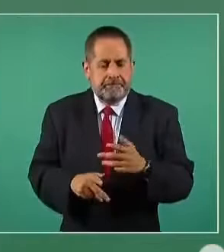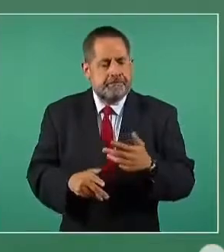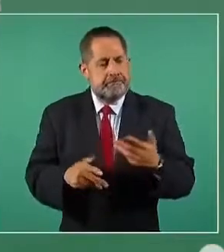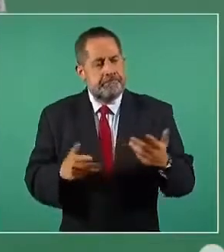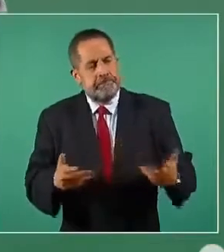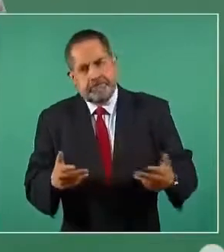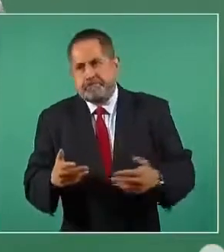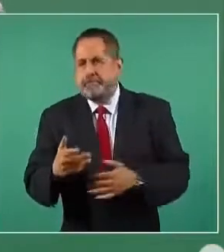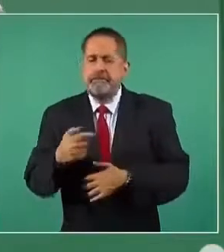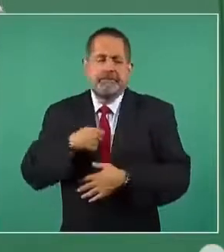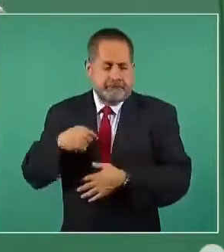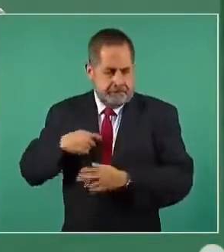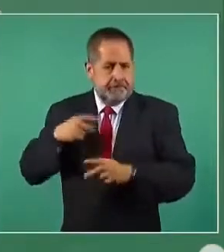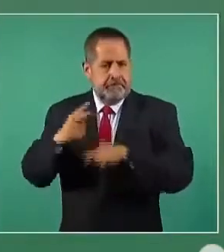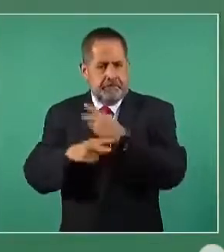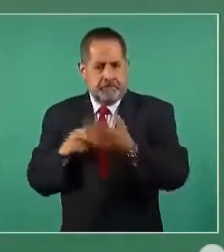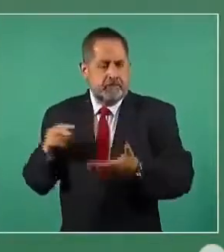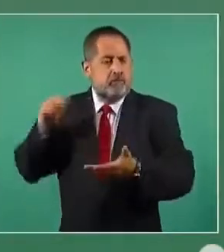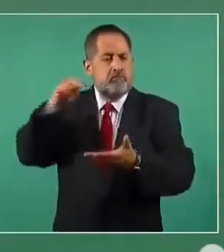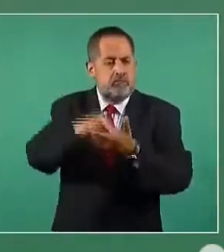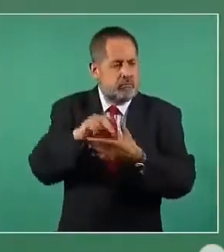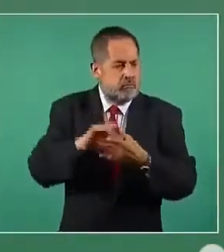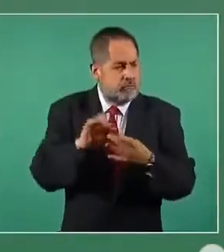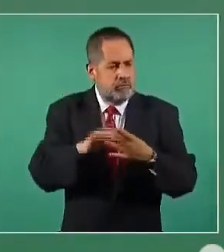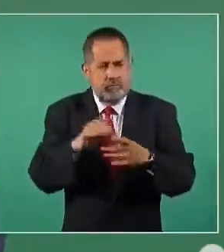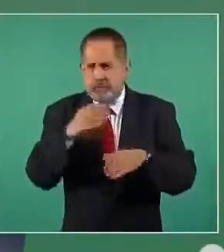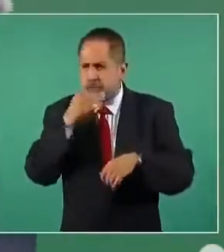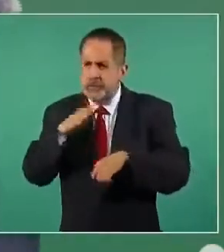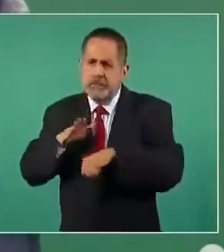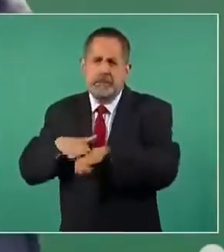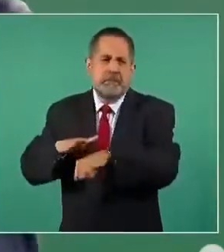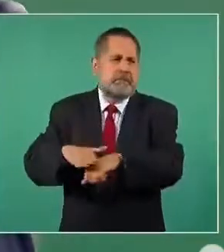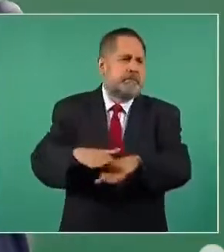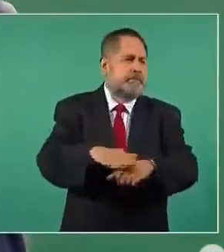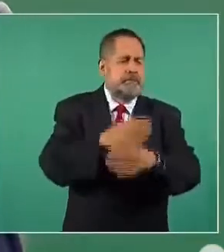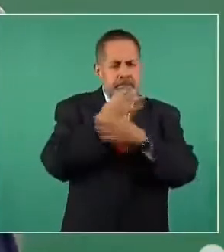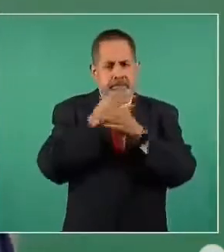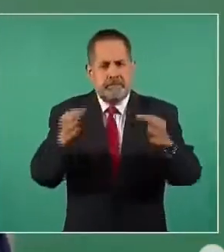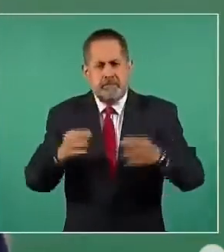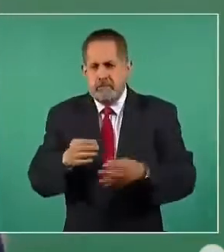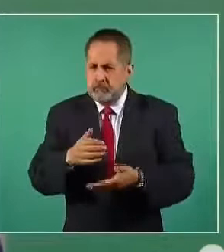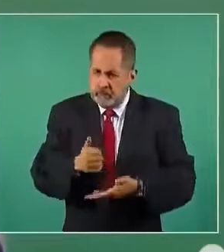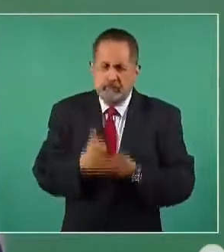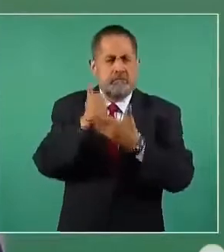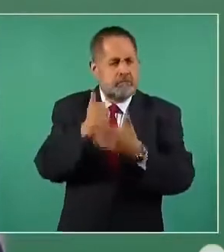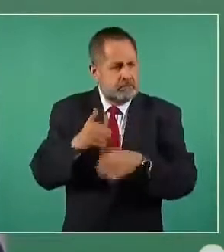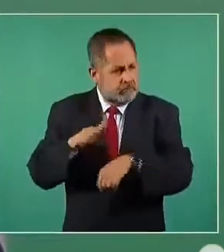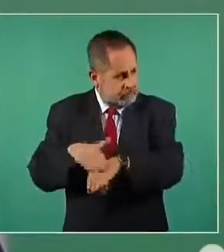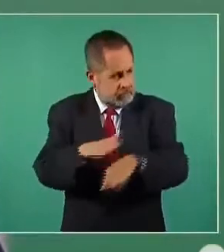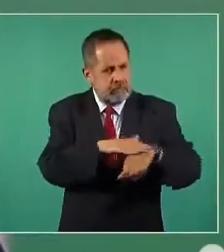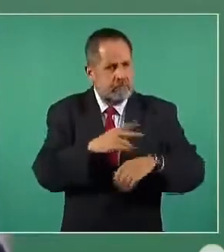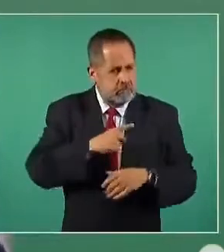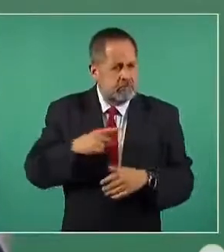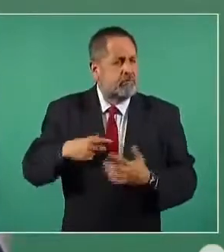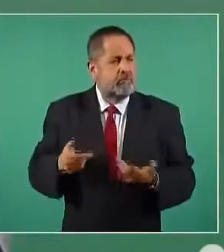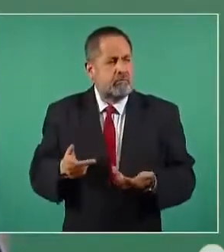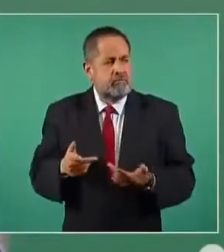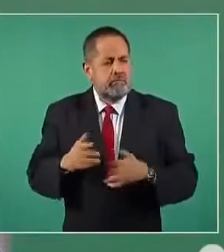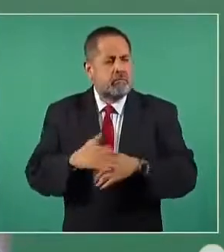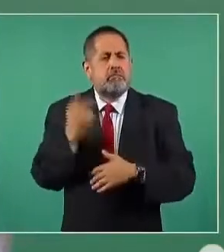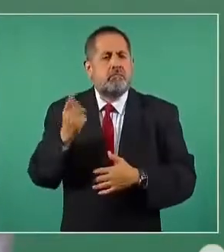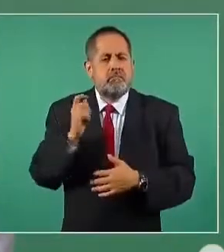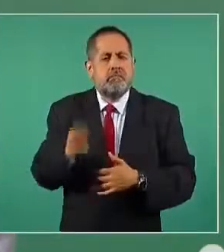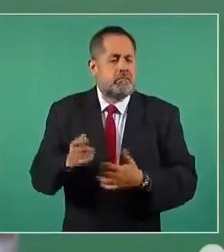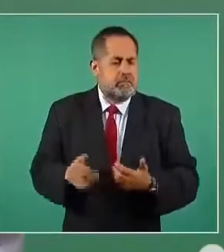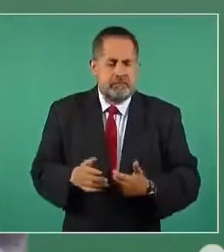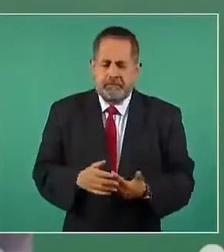Entonces fui allá pues a decirles a todos, ayuden, porque